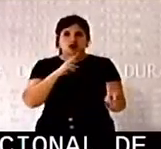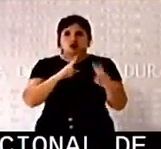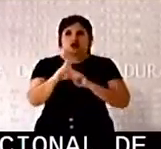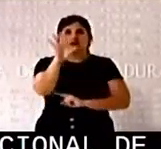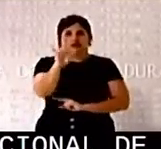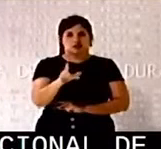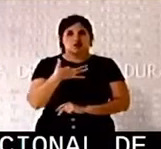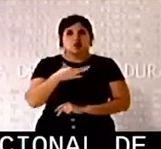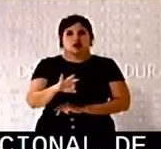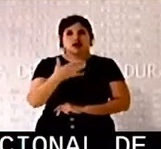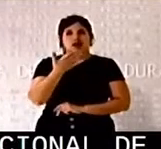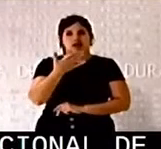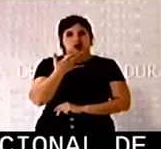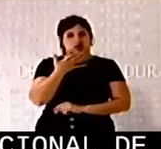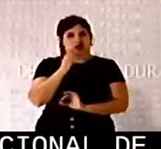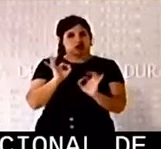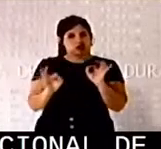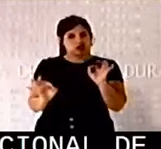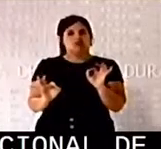administrar.